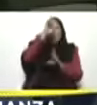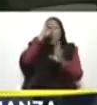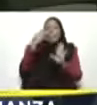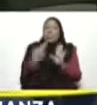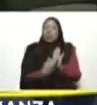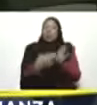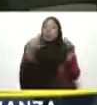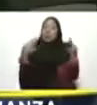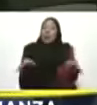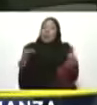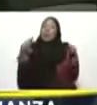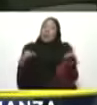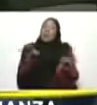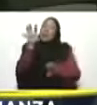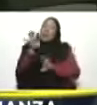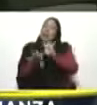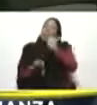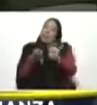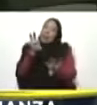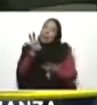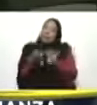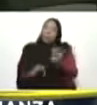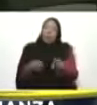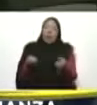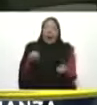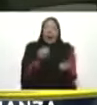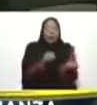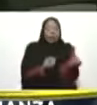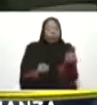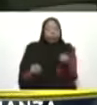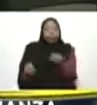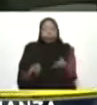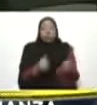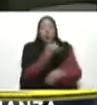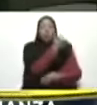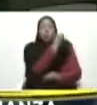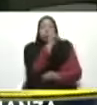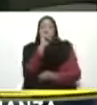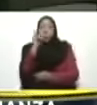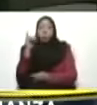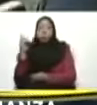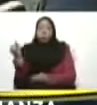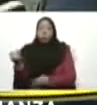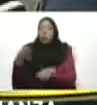respetuoso de la naturaleza y muy productivo.